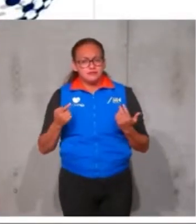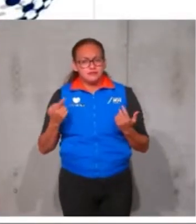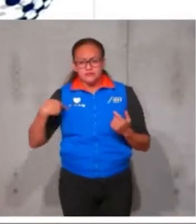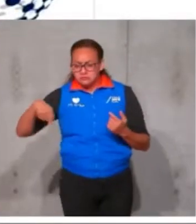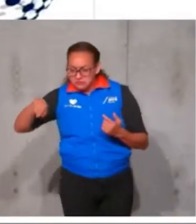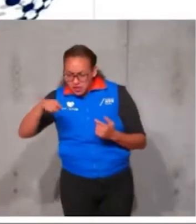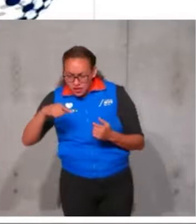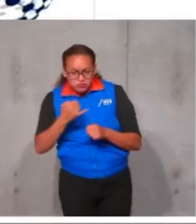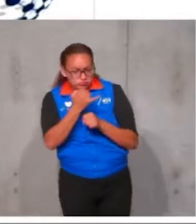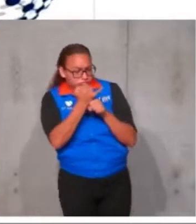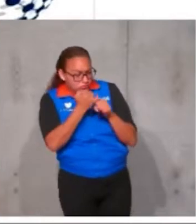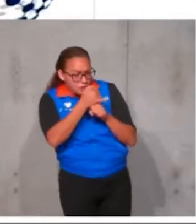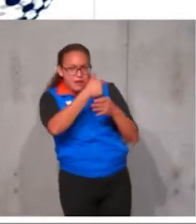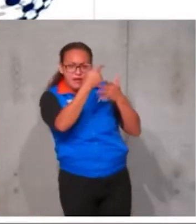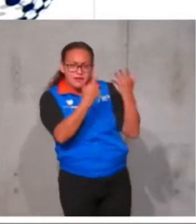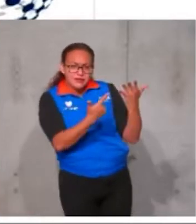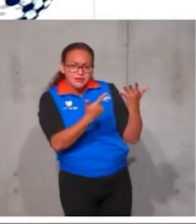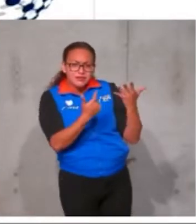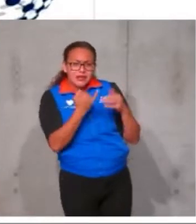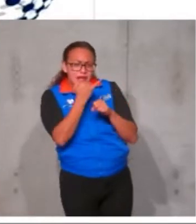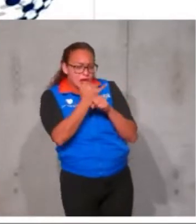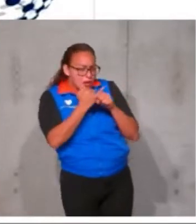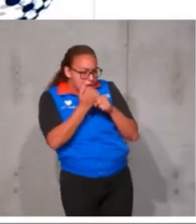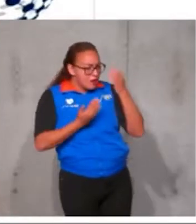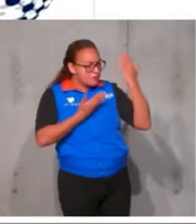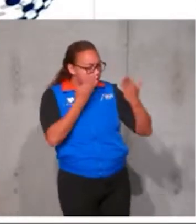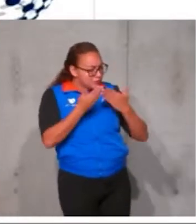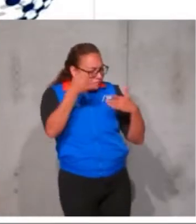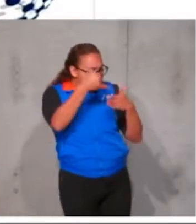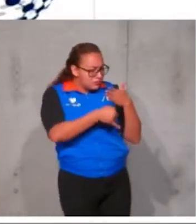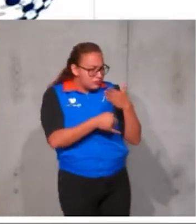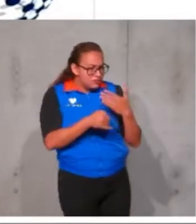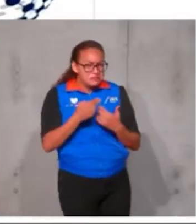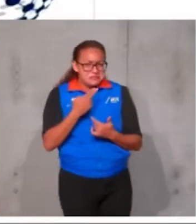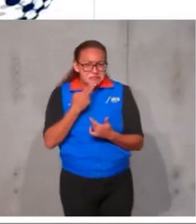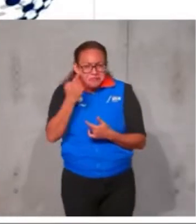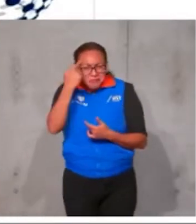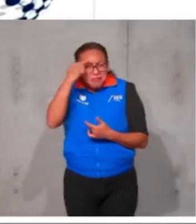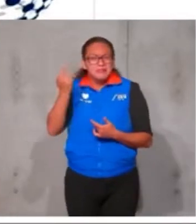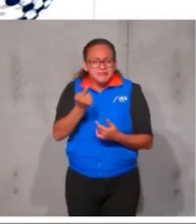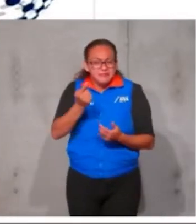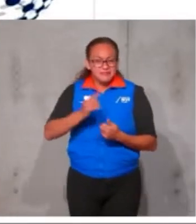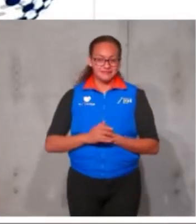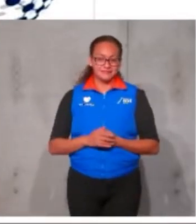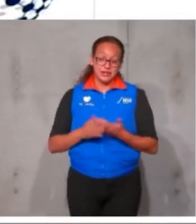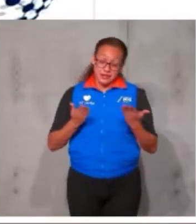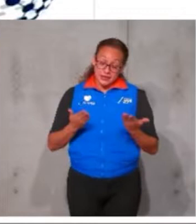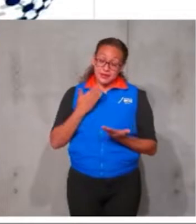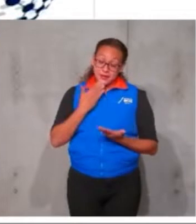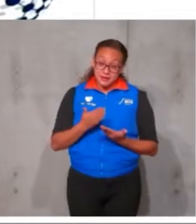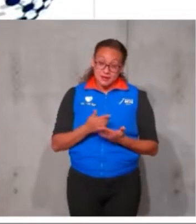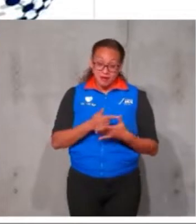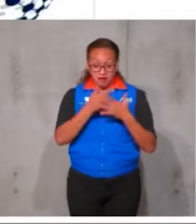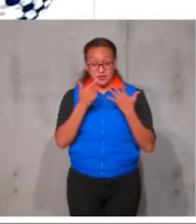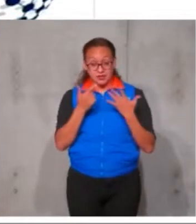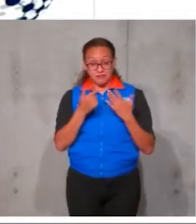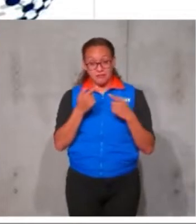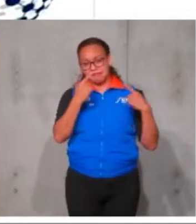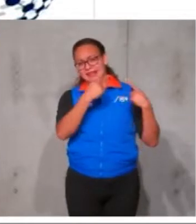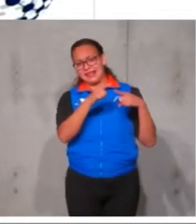sirve un estudio o identificar los temas materiales? Bueno, hay